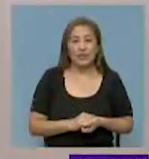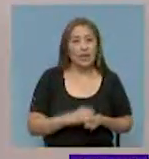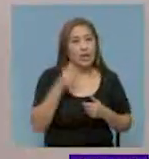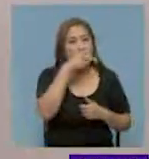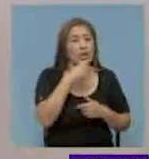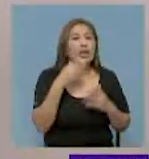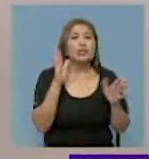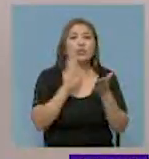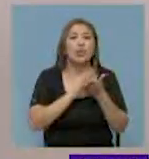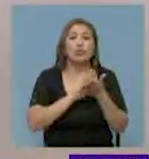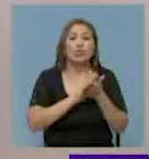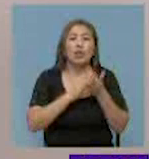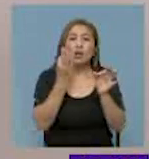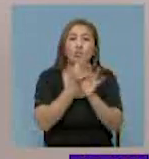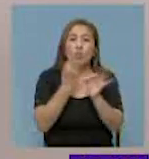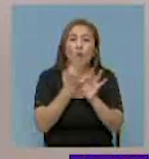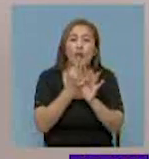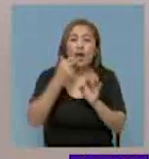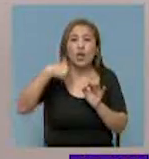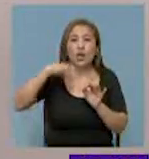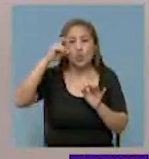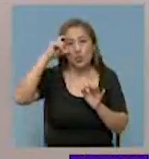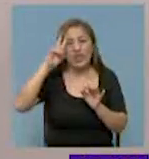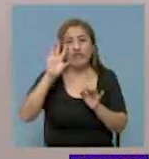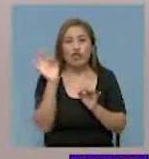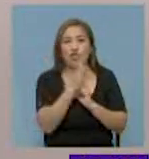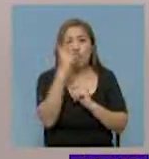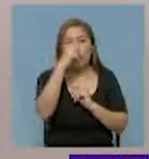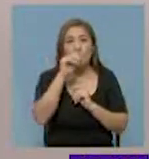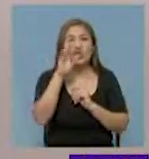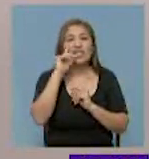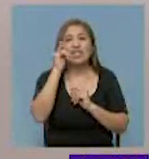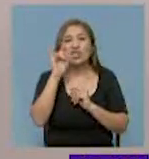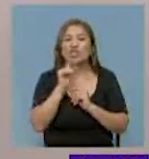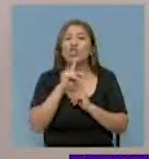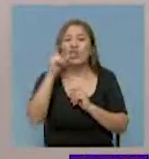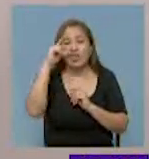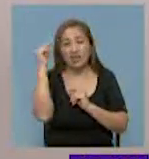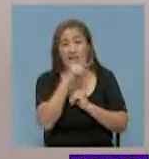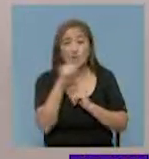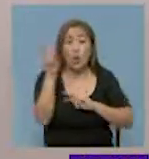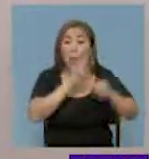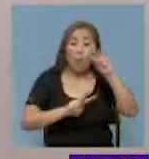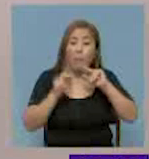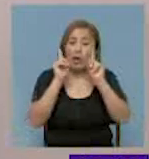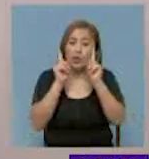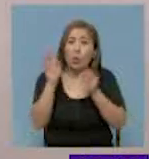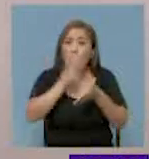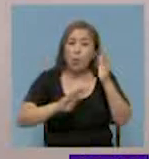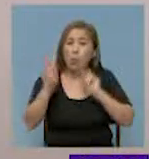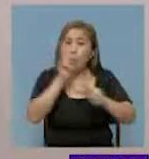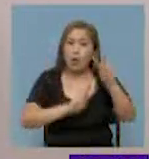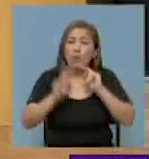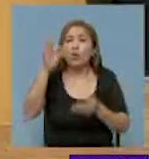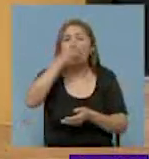ministra la situación del colegio nuevo horizonte recién veíamos en imágenes los docentes buscan por todos los medios poder cobrar lo adeudado y cuántas instituciones